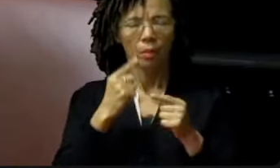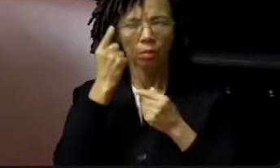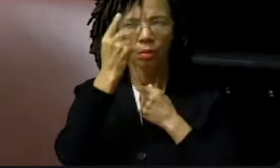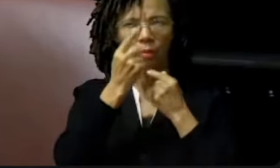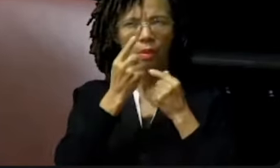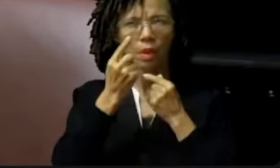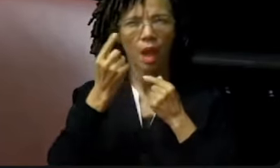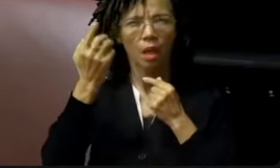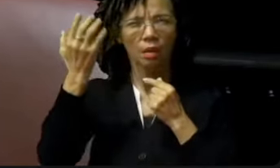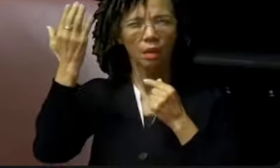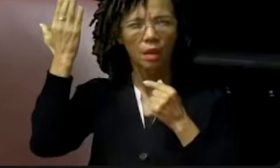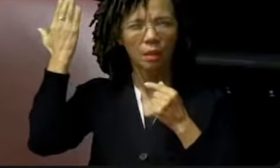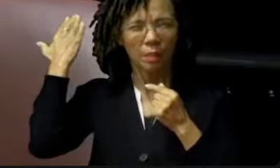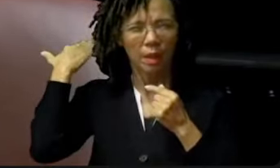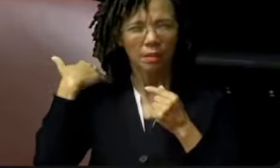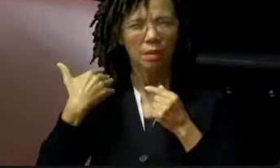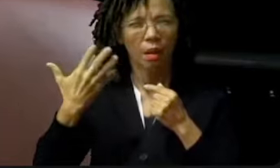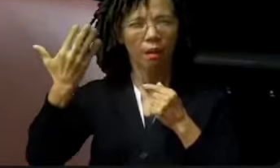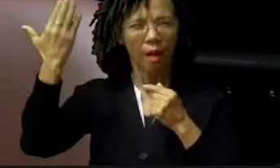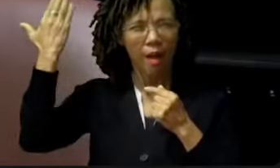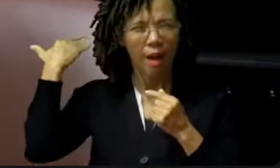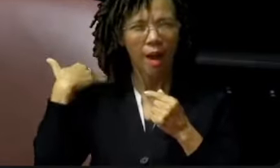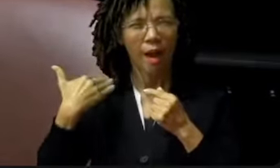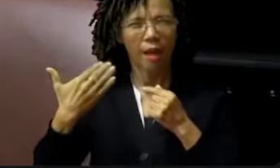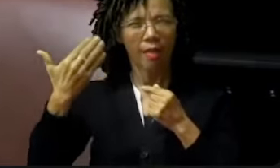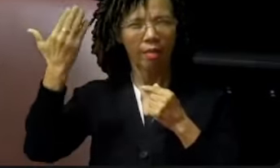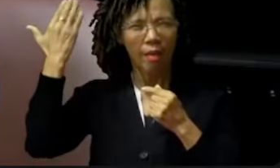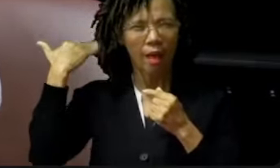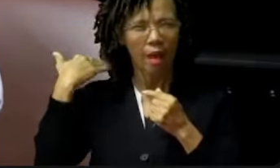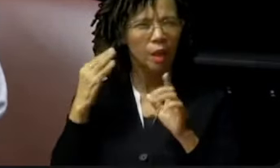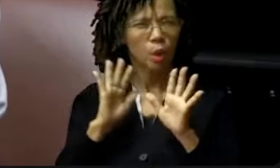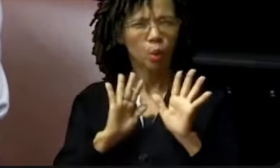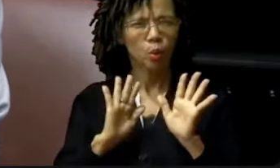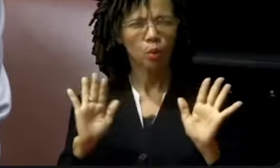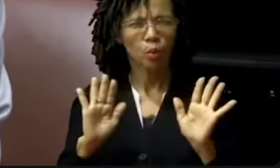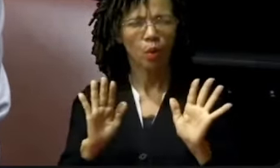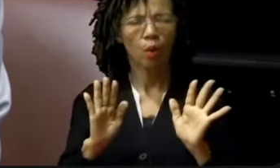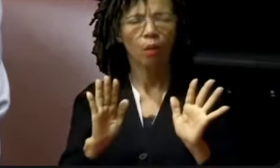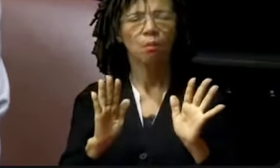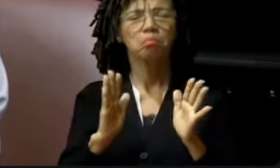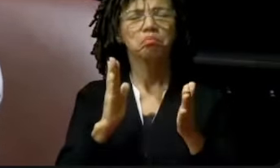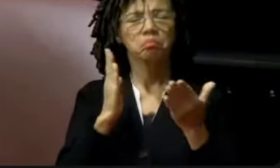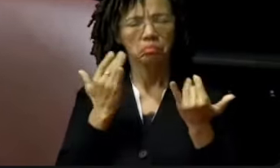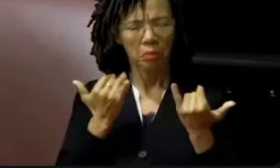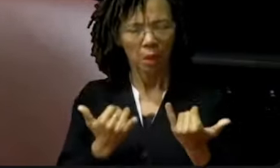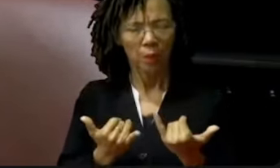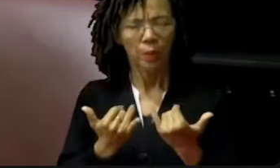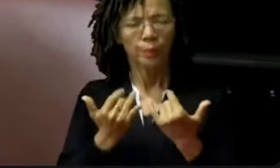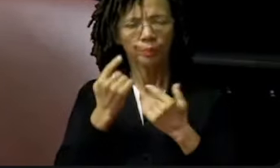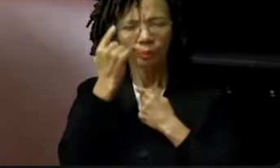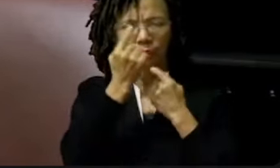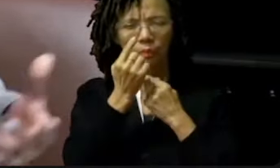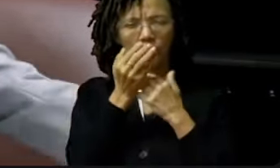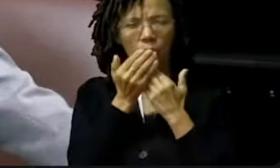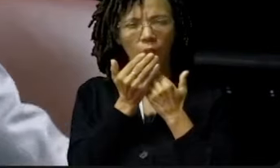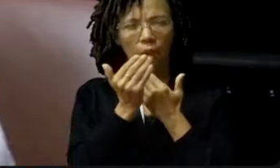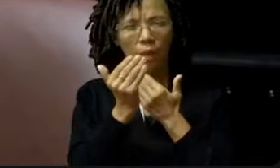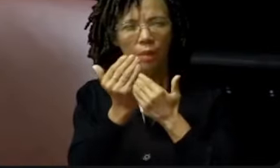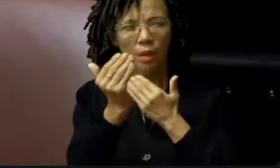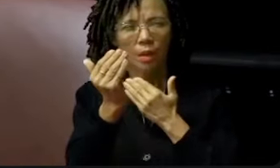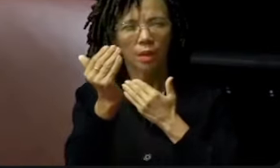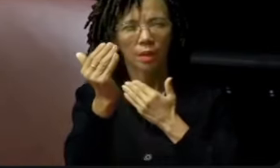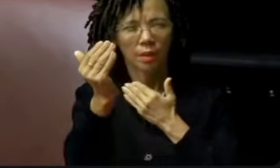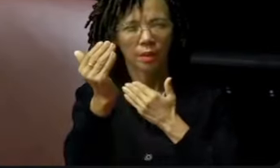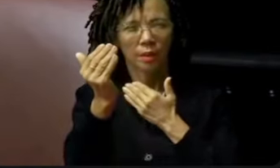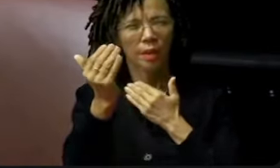La República Dominicana necesita gente que venga aquí a trabajar por el presente, dejar esos rencores. Vamos a